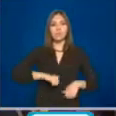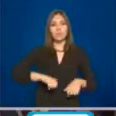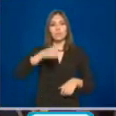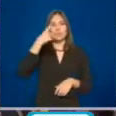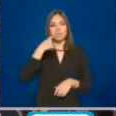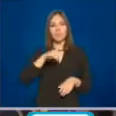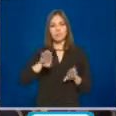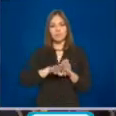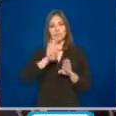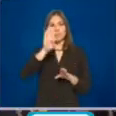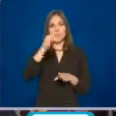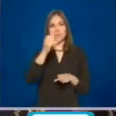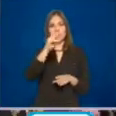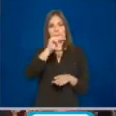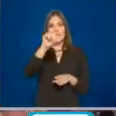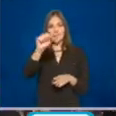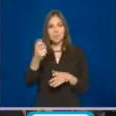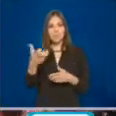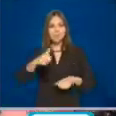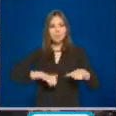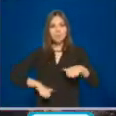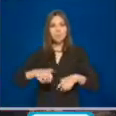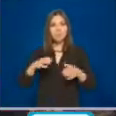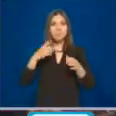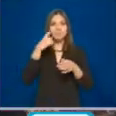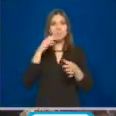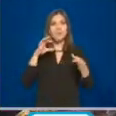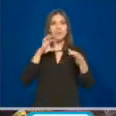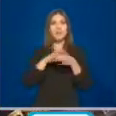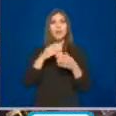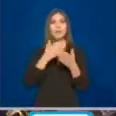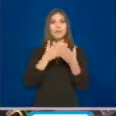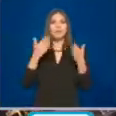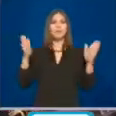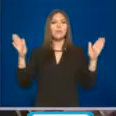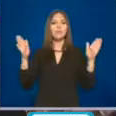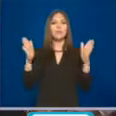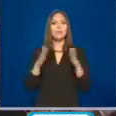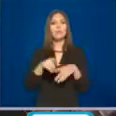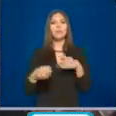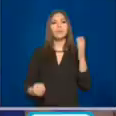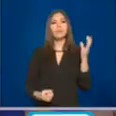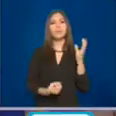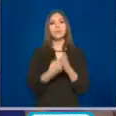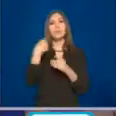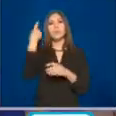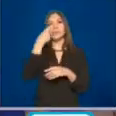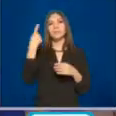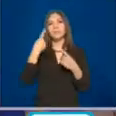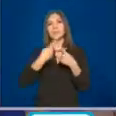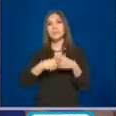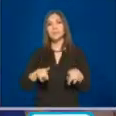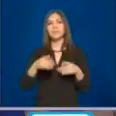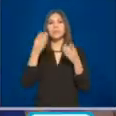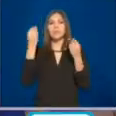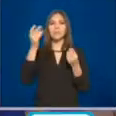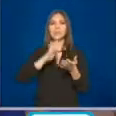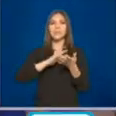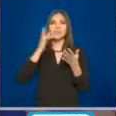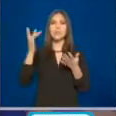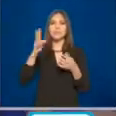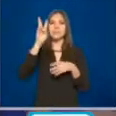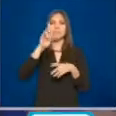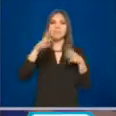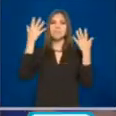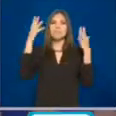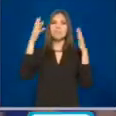contenta de reencontrarme, de reinventarme y de estar ahora con esta nueva Alejandra Orozco y con este disco presentado. Muchas felicidades. A Muchas cantar. Gracias. El aplauso de nueva